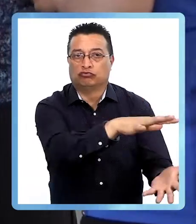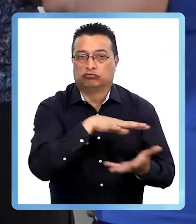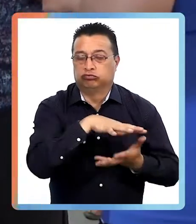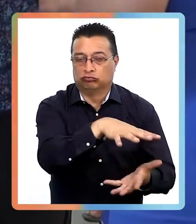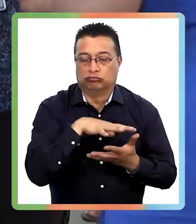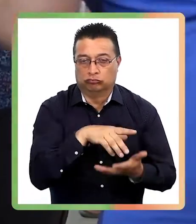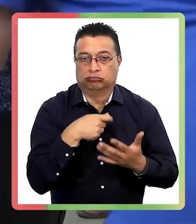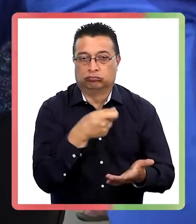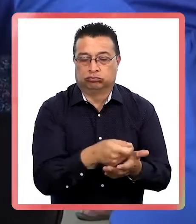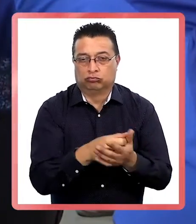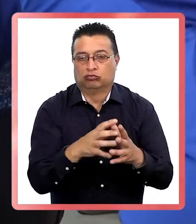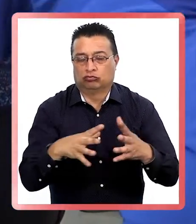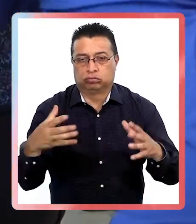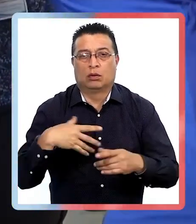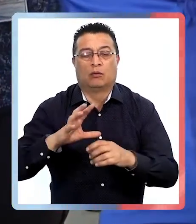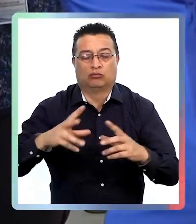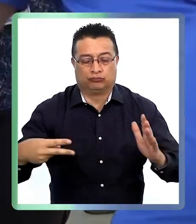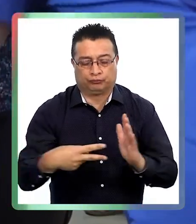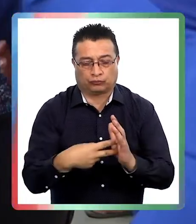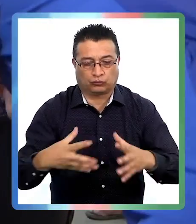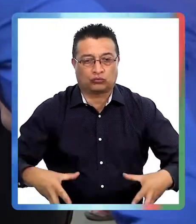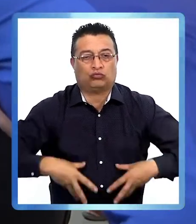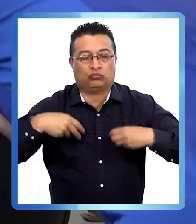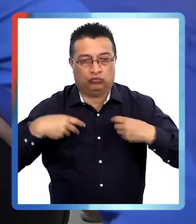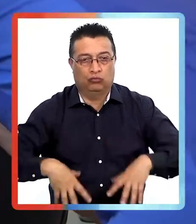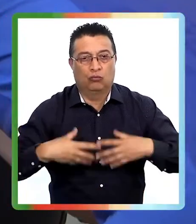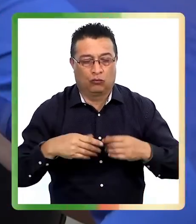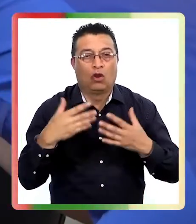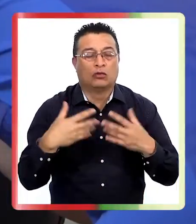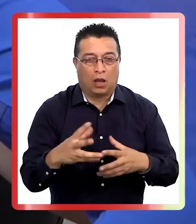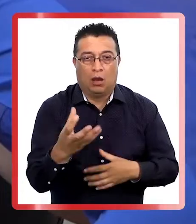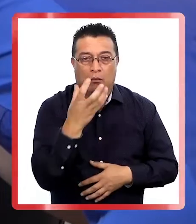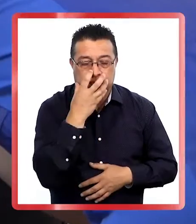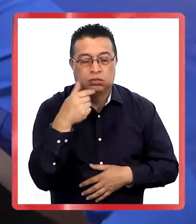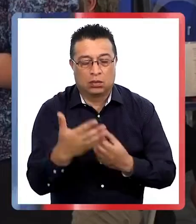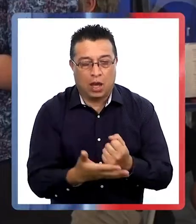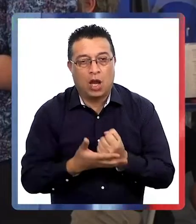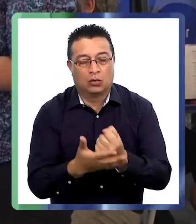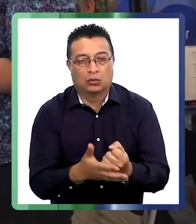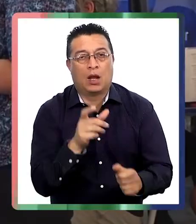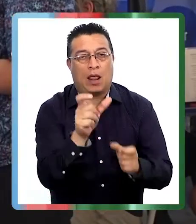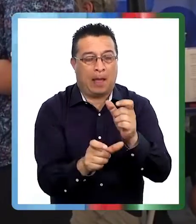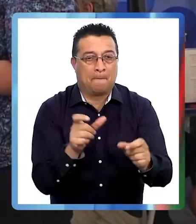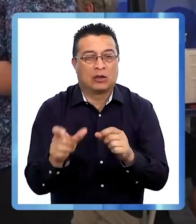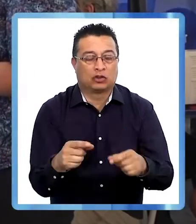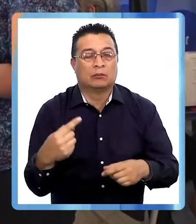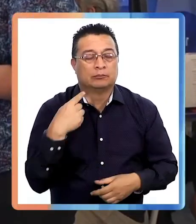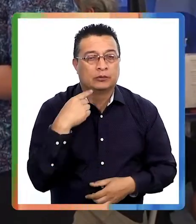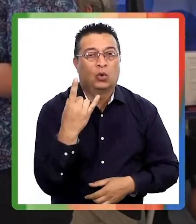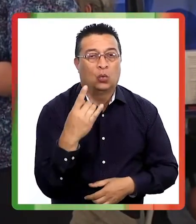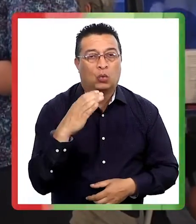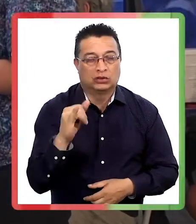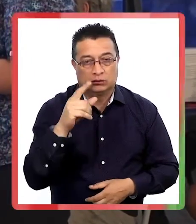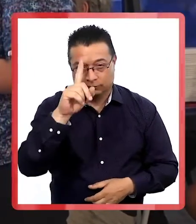asegurar varias centenas de ventiladores mecánicos para, en fin, generar el auxilio a las personas que estaban cayendo a